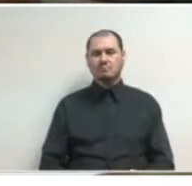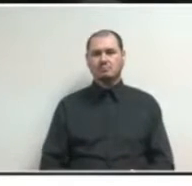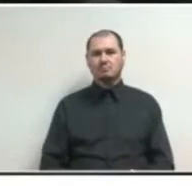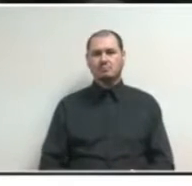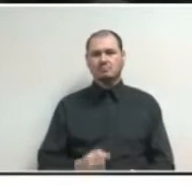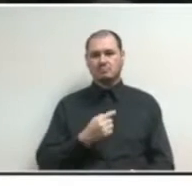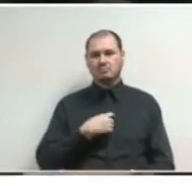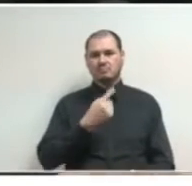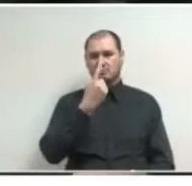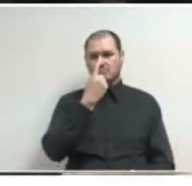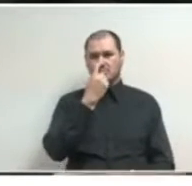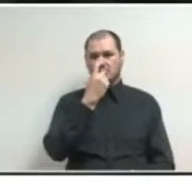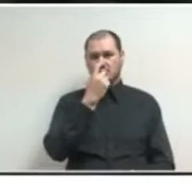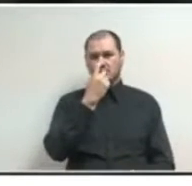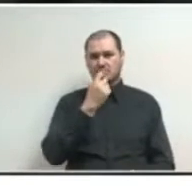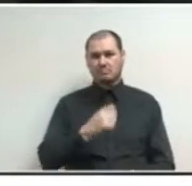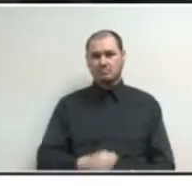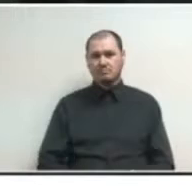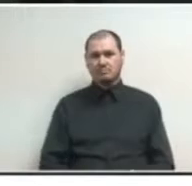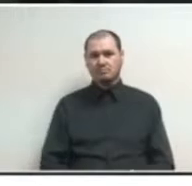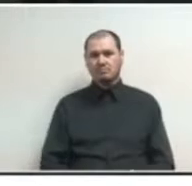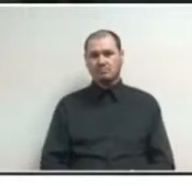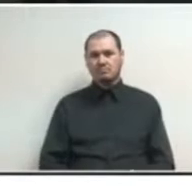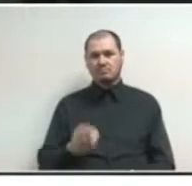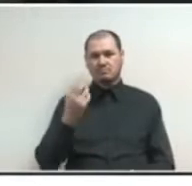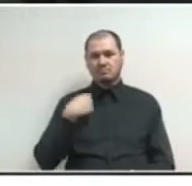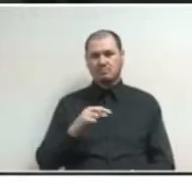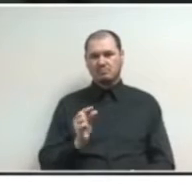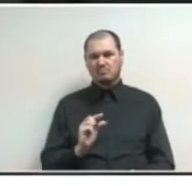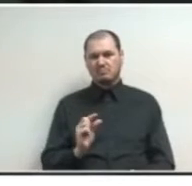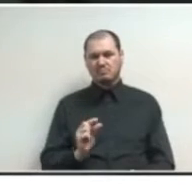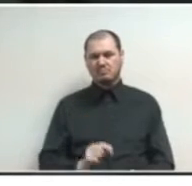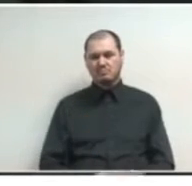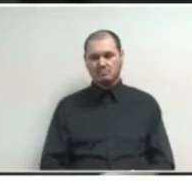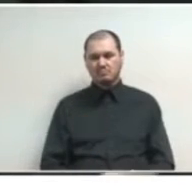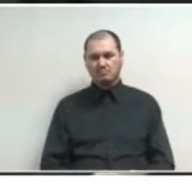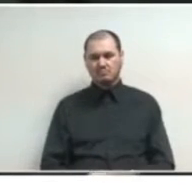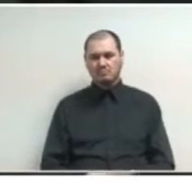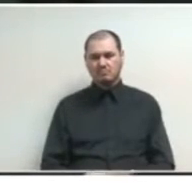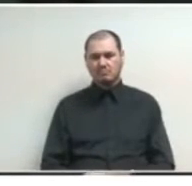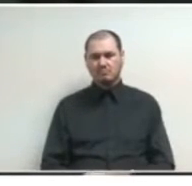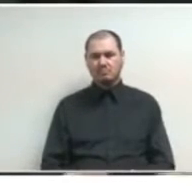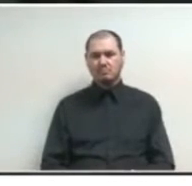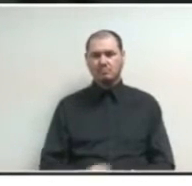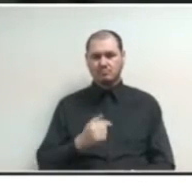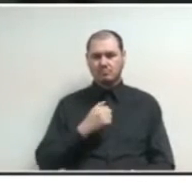se ha ahí, ayer se recopó que Batiar es a este tejilante, oiga tú,